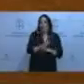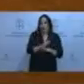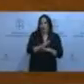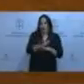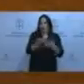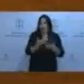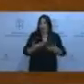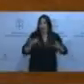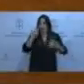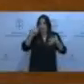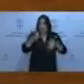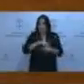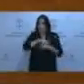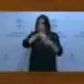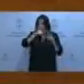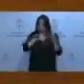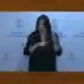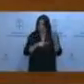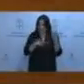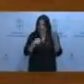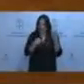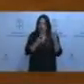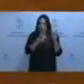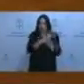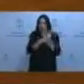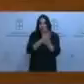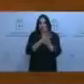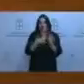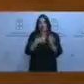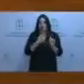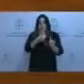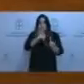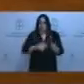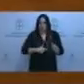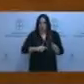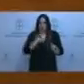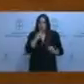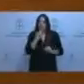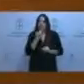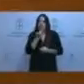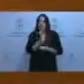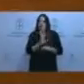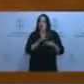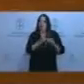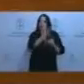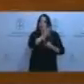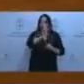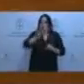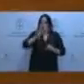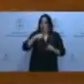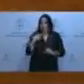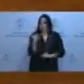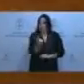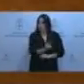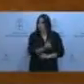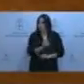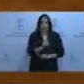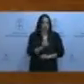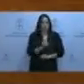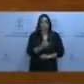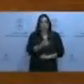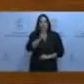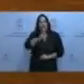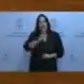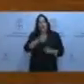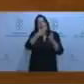afirmaciones que le adelanto que no solo emite este portavoz del Grupo Parlamentario Popular, sino que encuentran buen recibimiento en